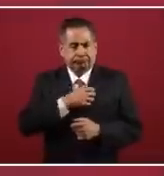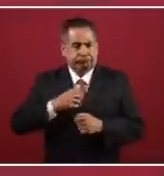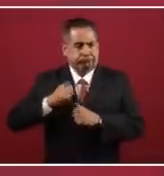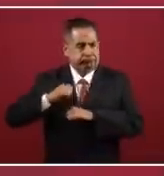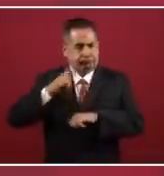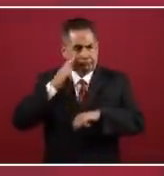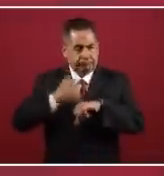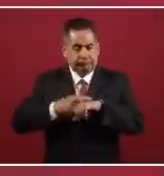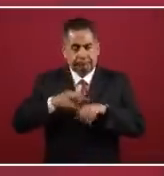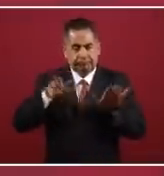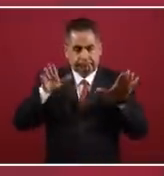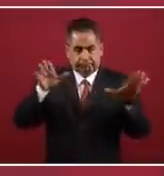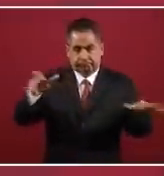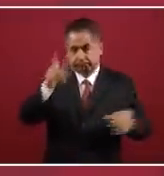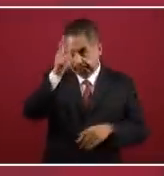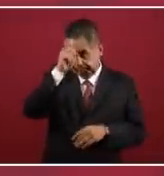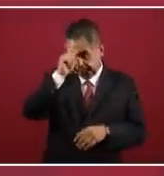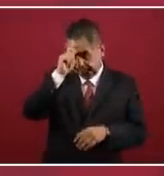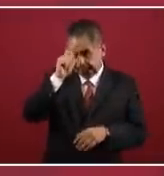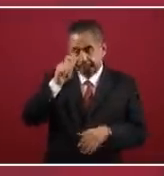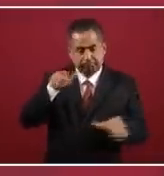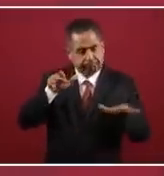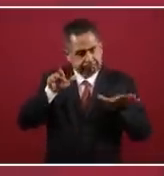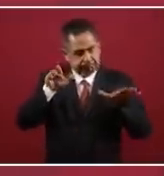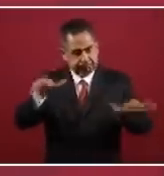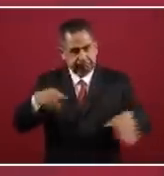de un vuelo